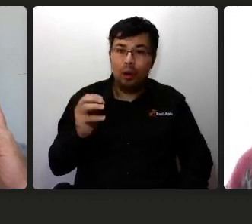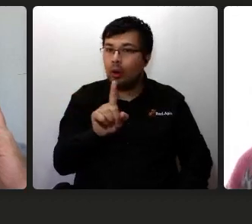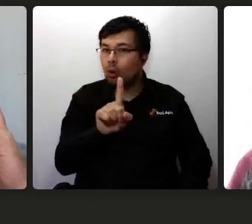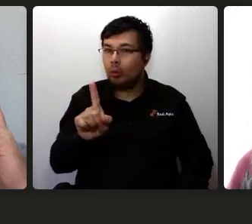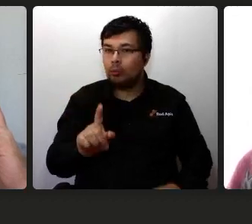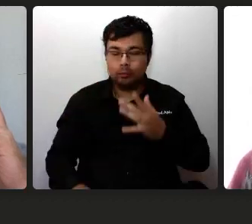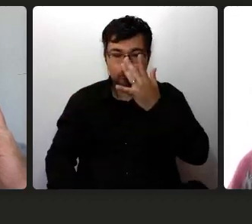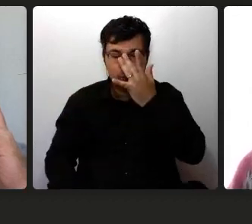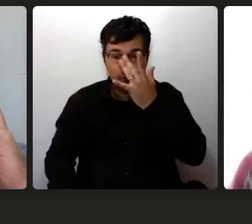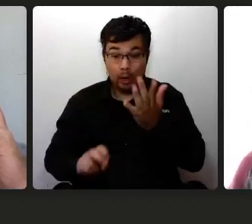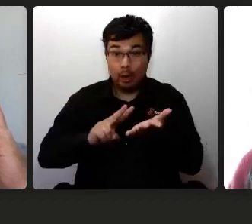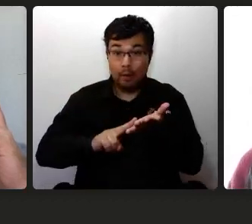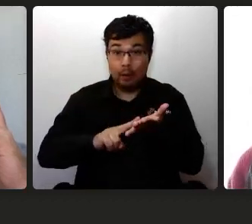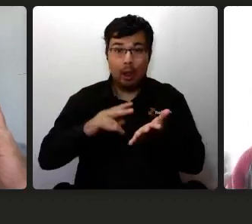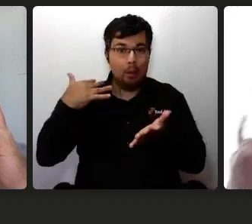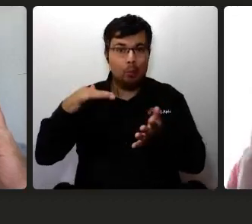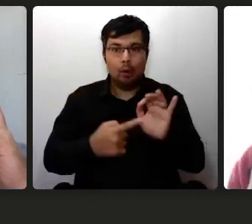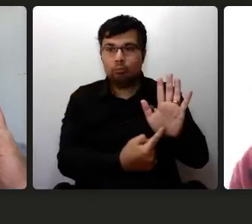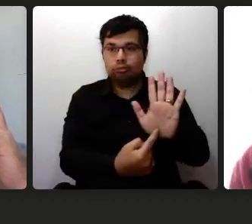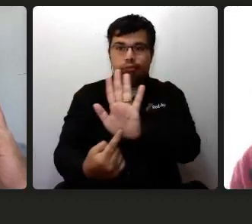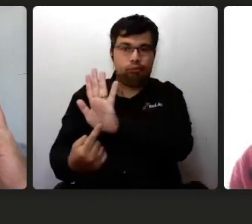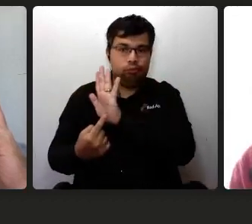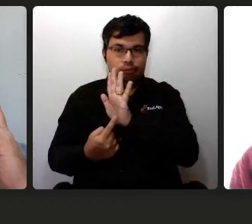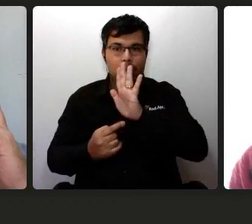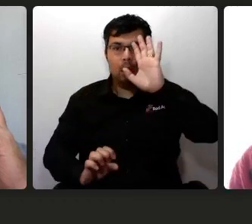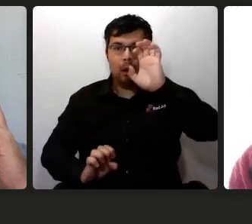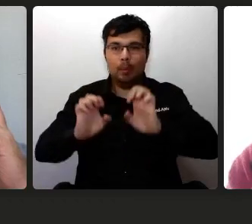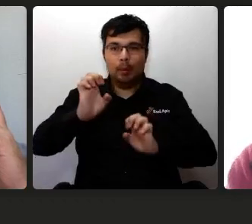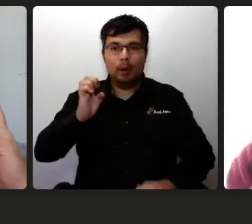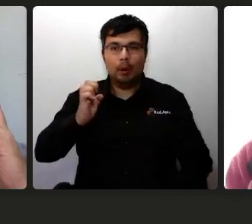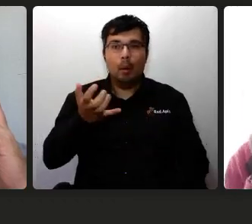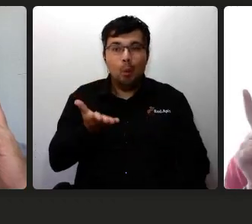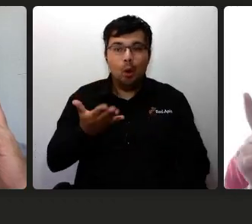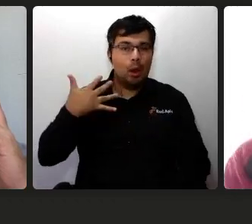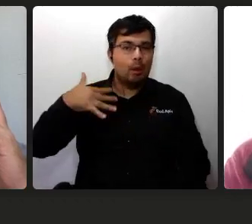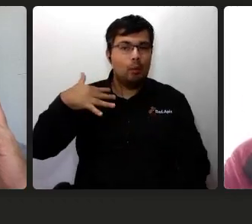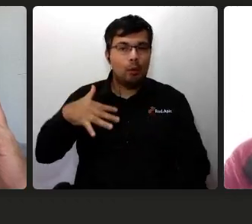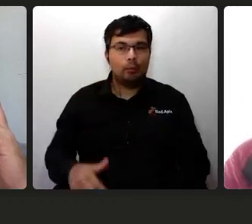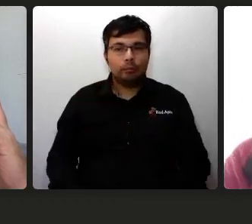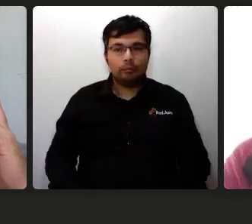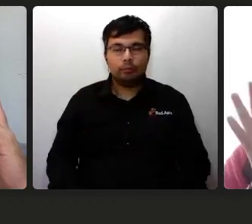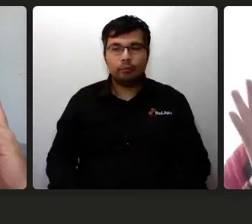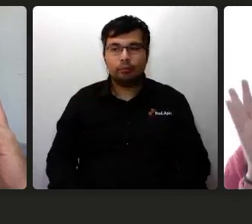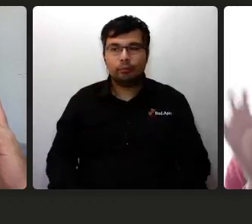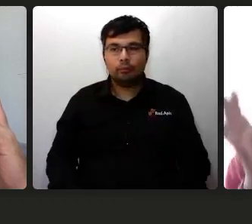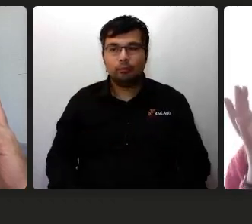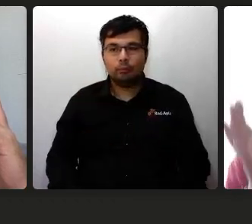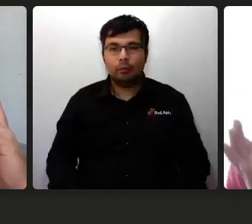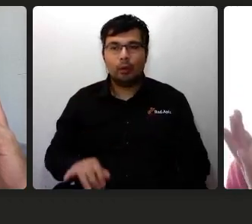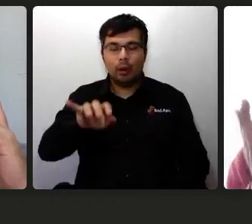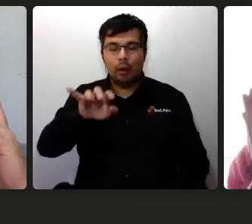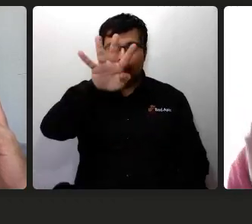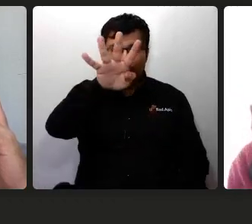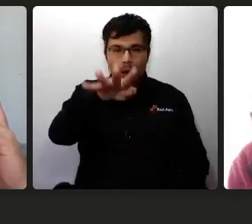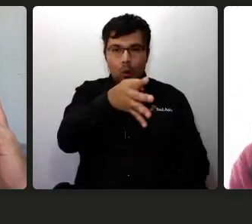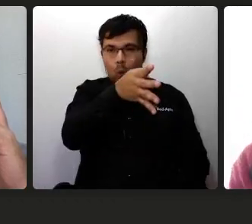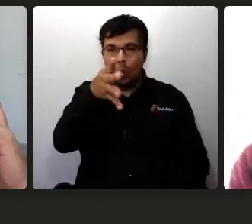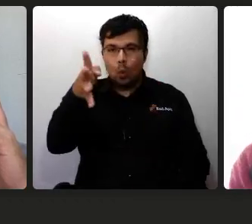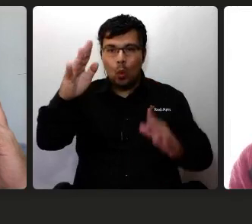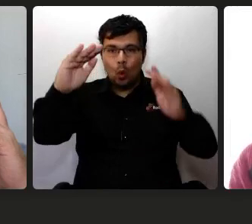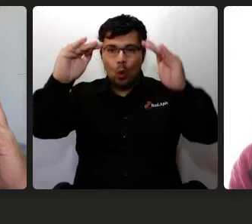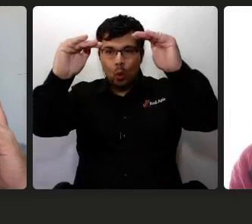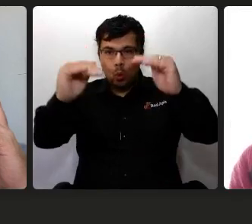muy importante dar a conocer la empresa, y por eso es importante, y por eso es importante el glosario que dejé, es importante ver y